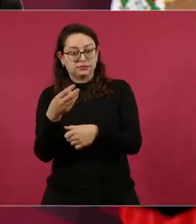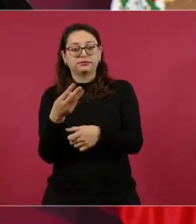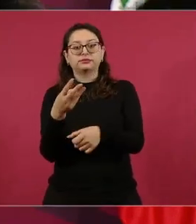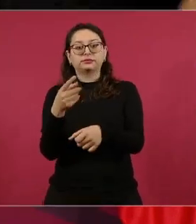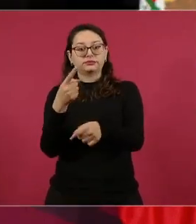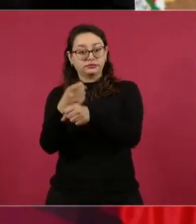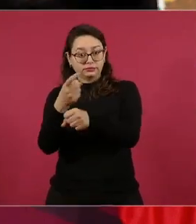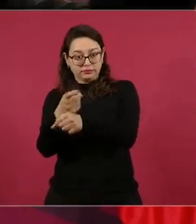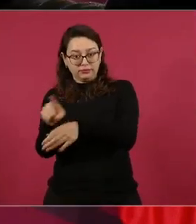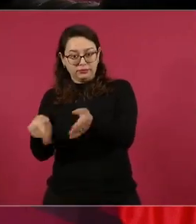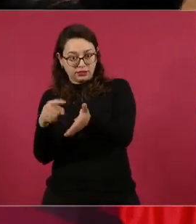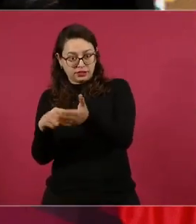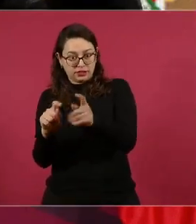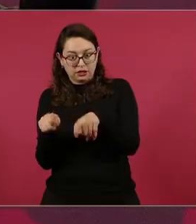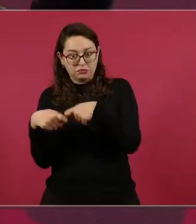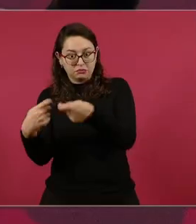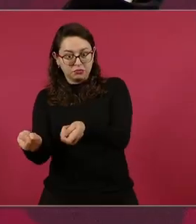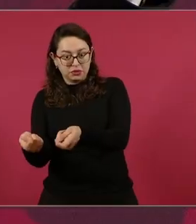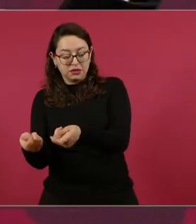sus cercanos